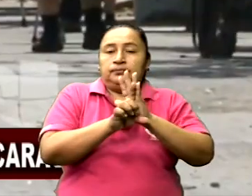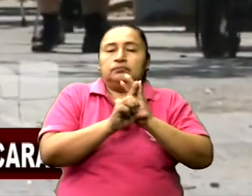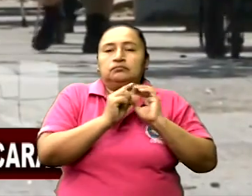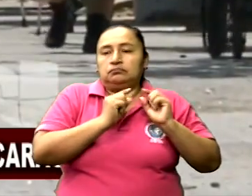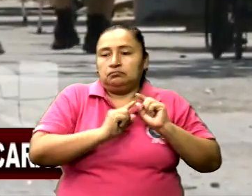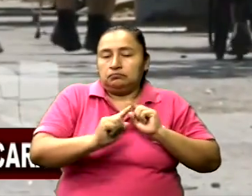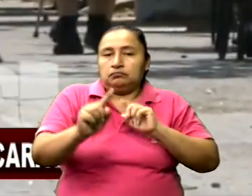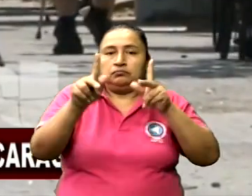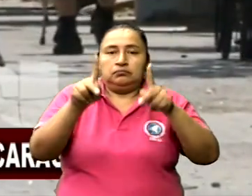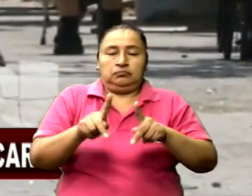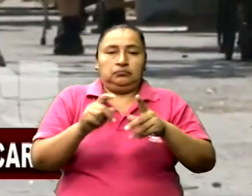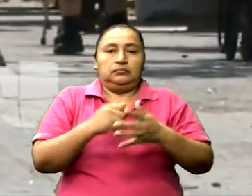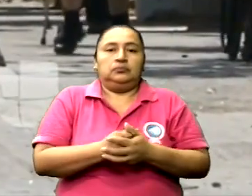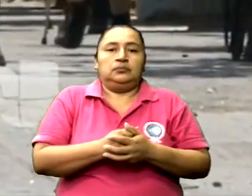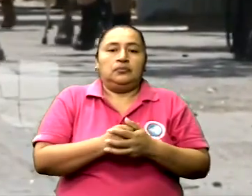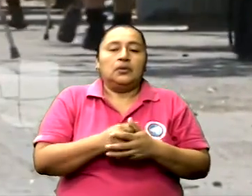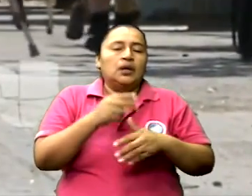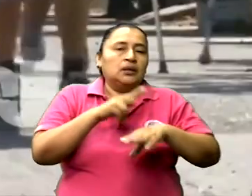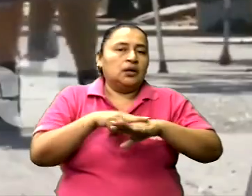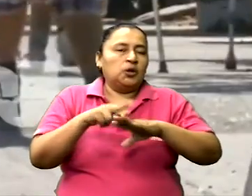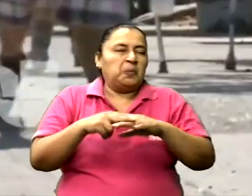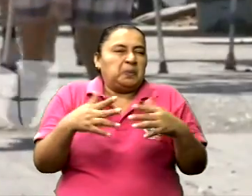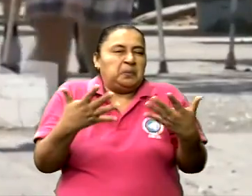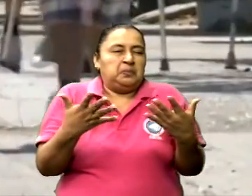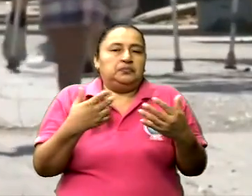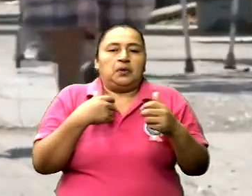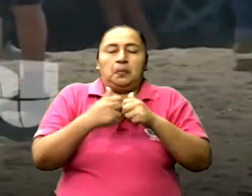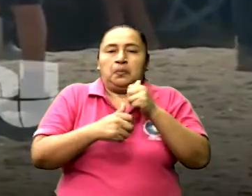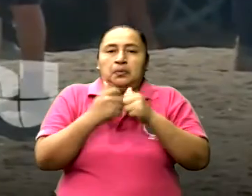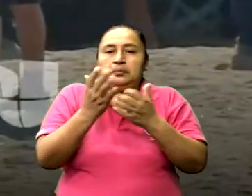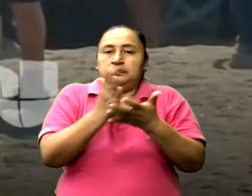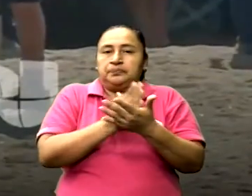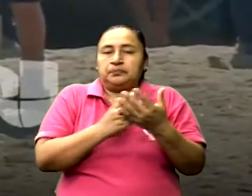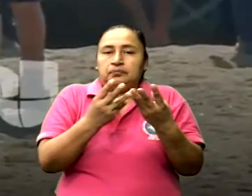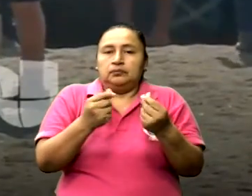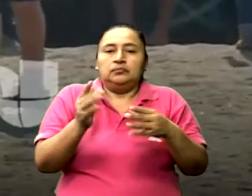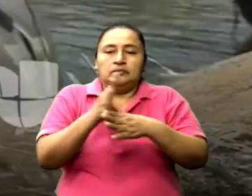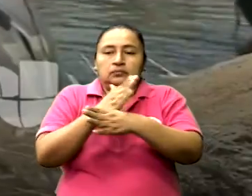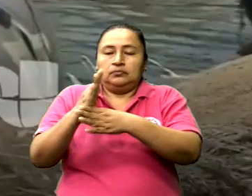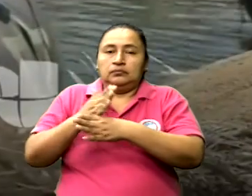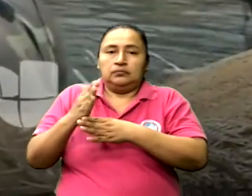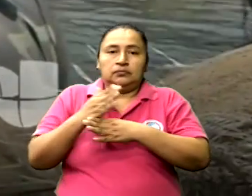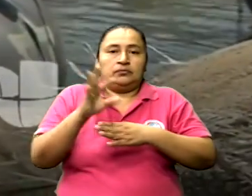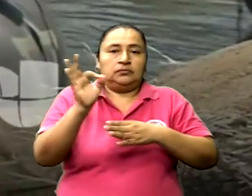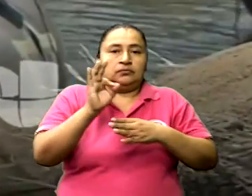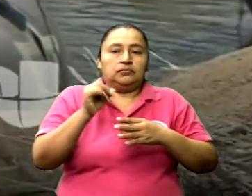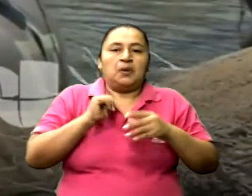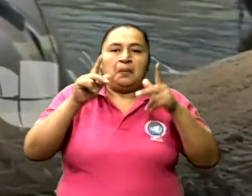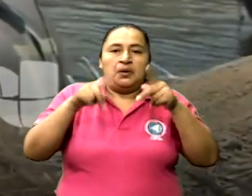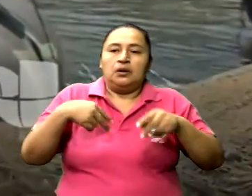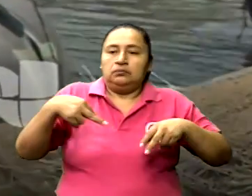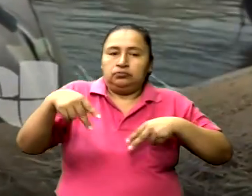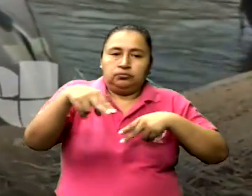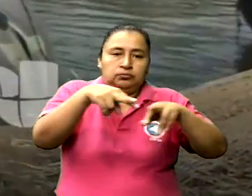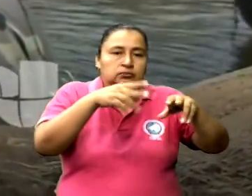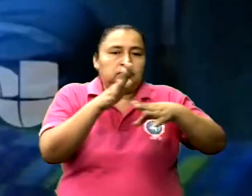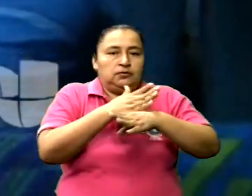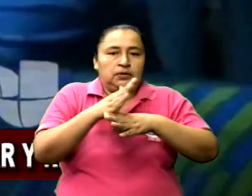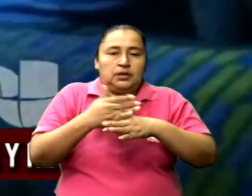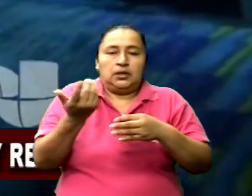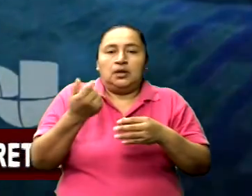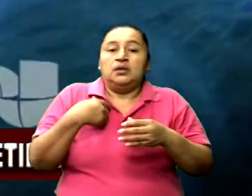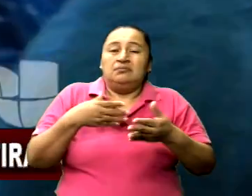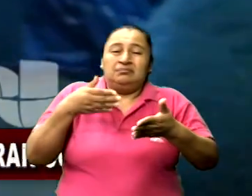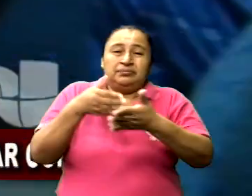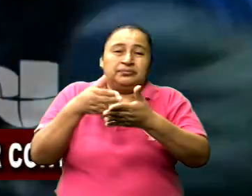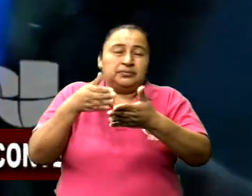Movilidad Humana. La norma solventa los problemas que abarcan las diferentes formas de desplazamientos humanos y rompe